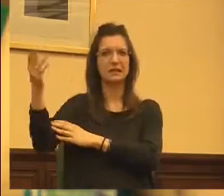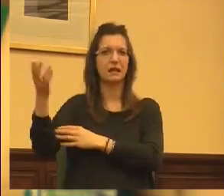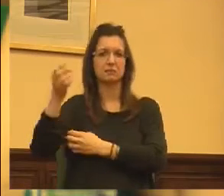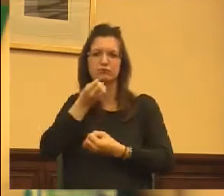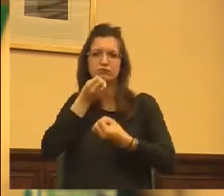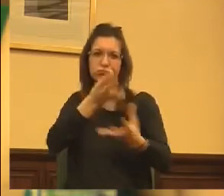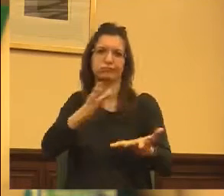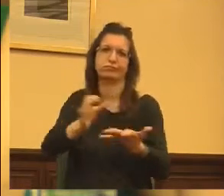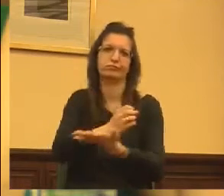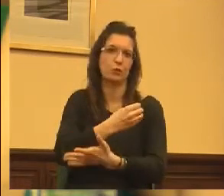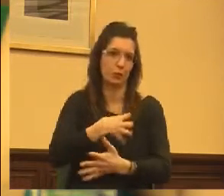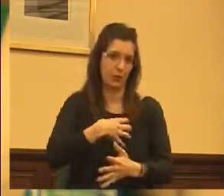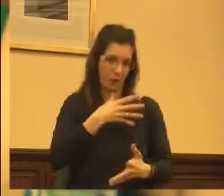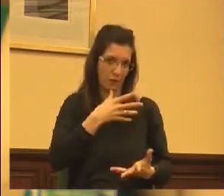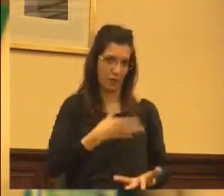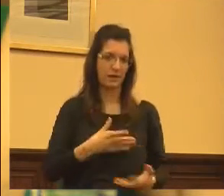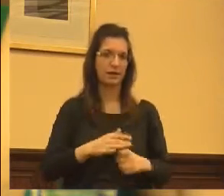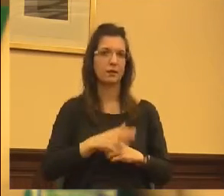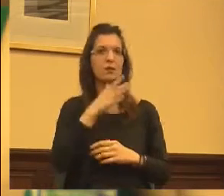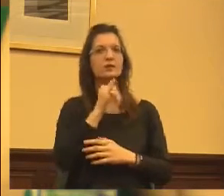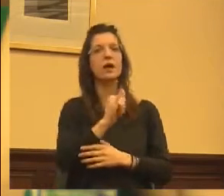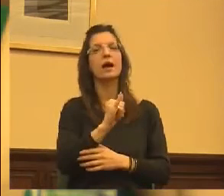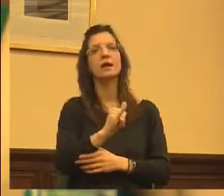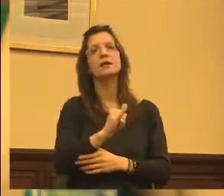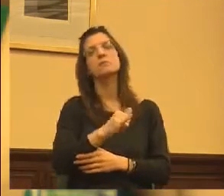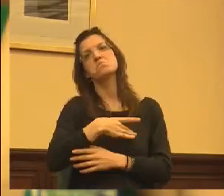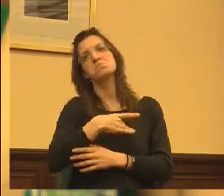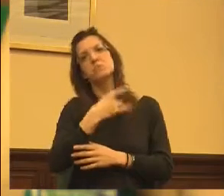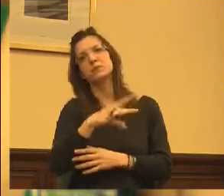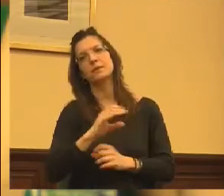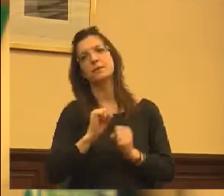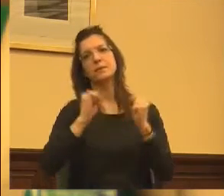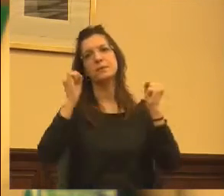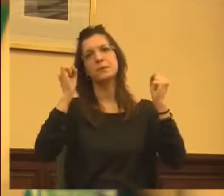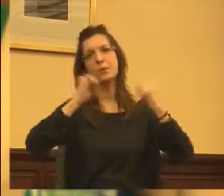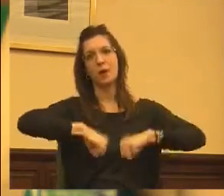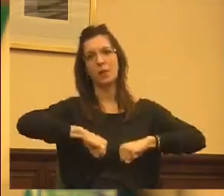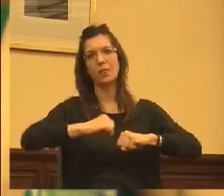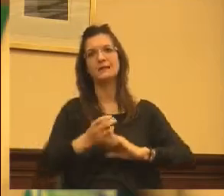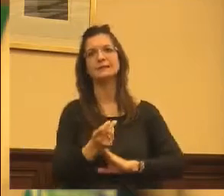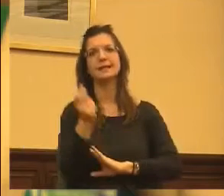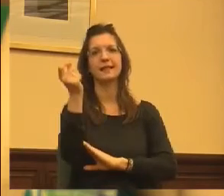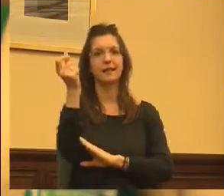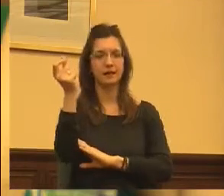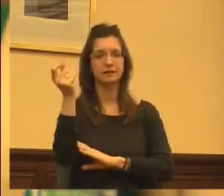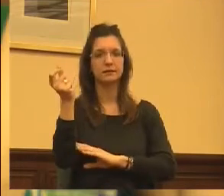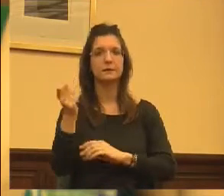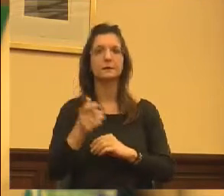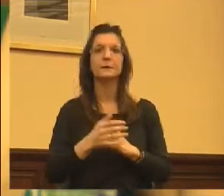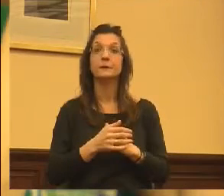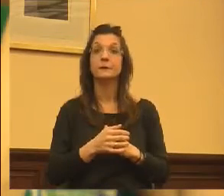respetar. Y existe posibilidad de un acuerdo de salida